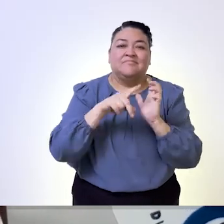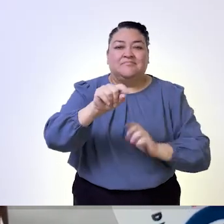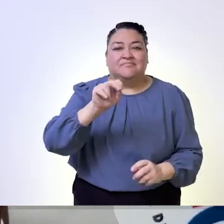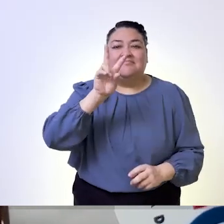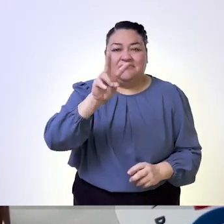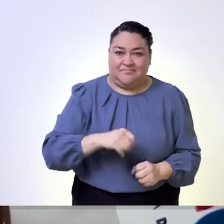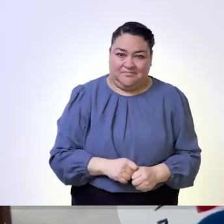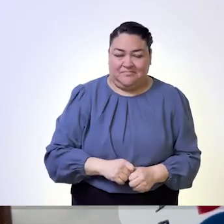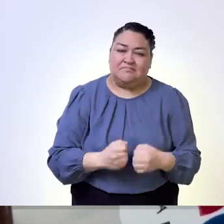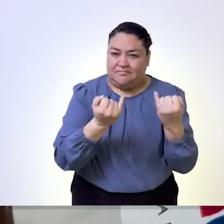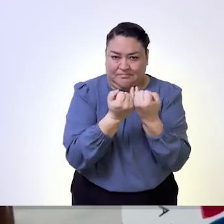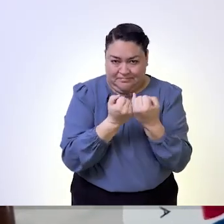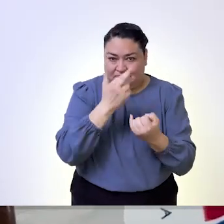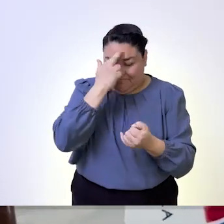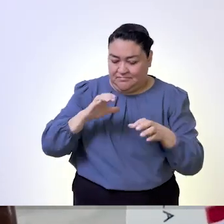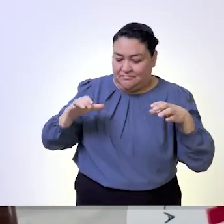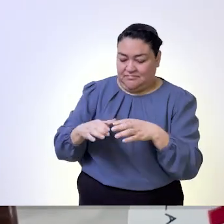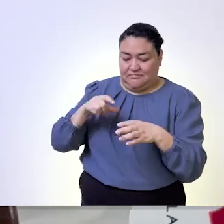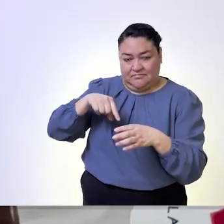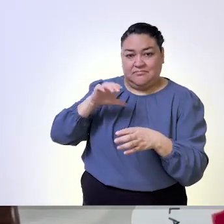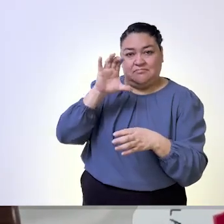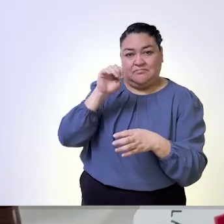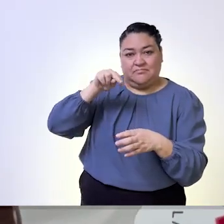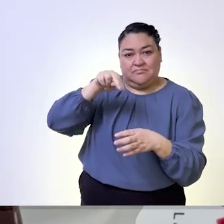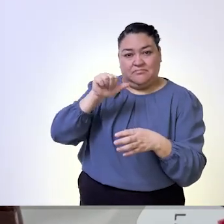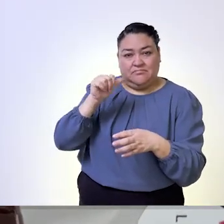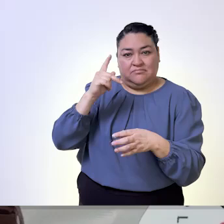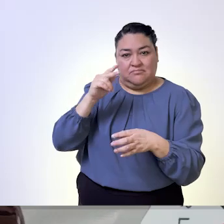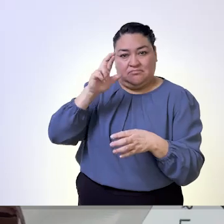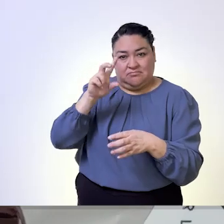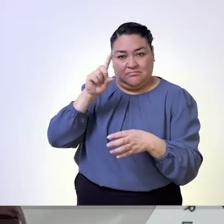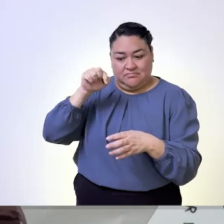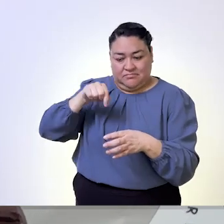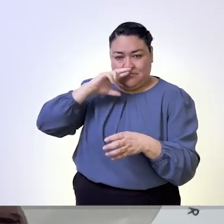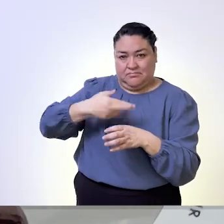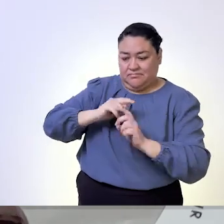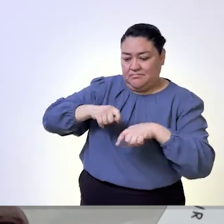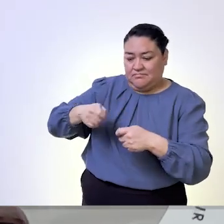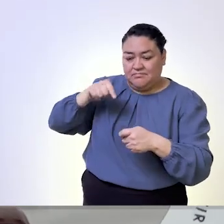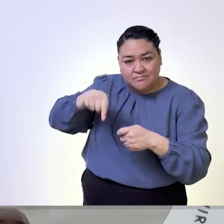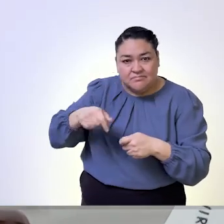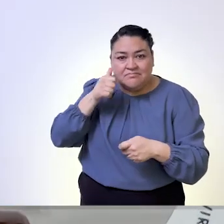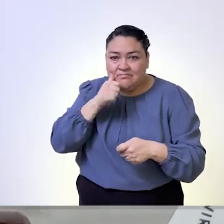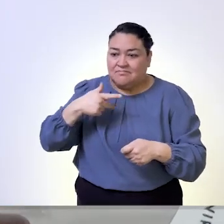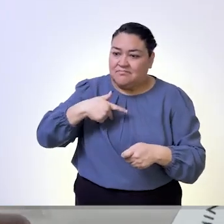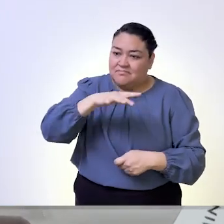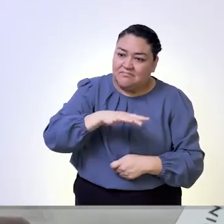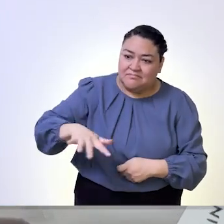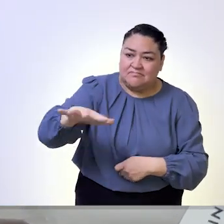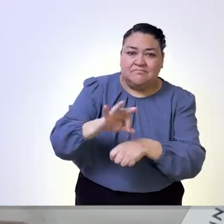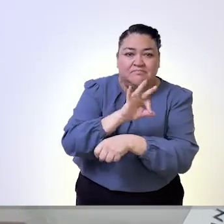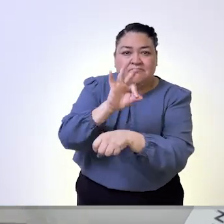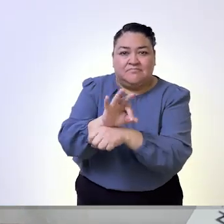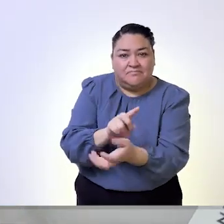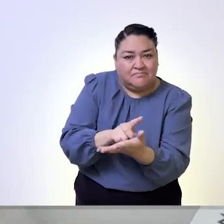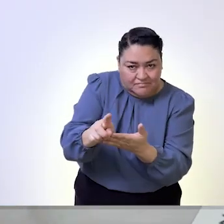2022. Y de igual manera se destaca la atribución que desarrolla este Consejo relacionado con el mecanismo de